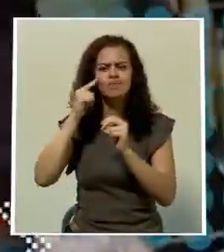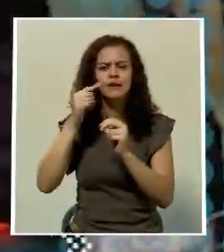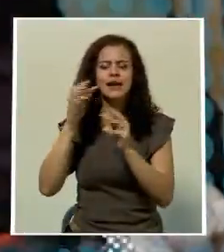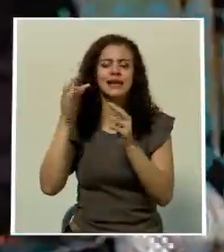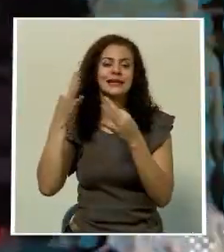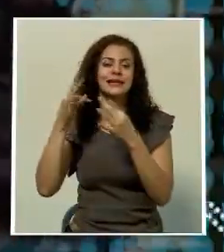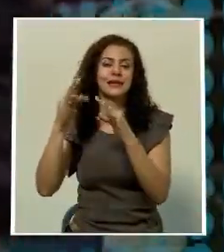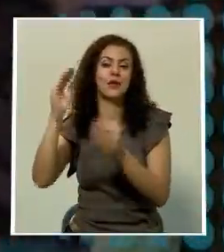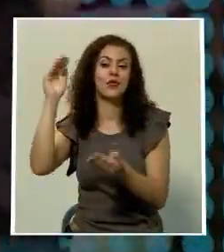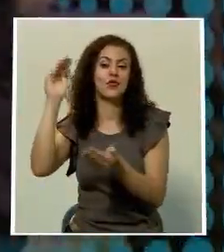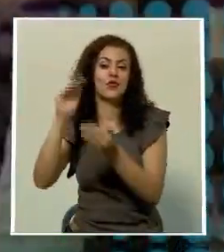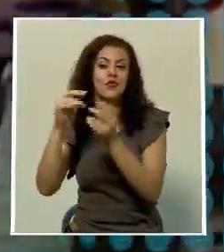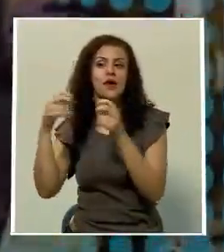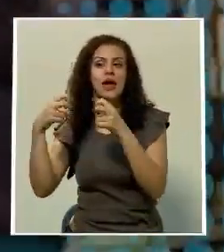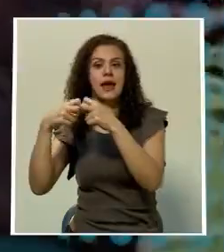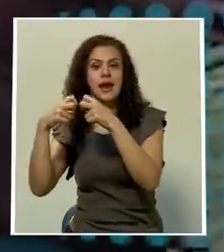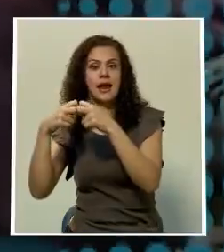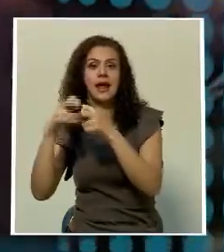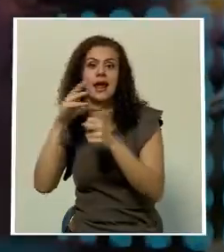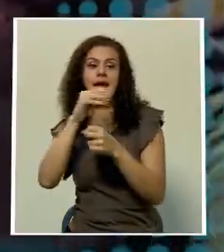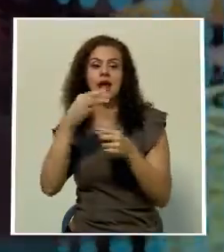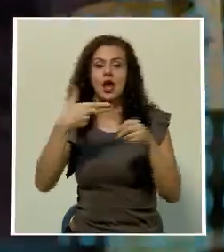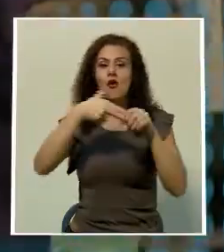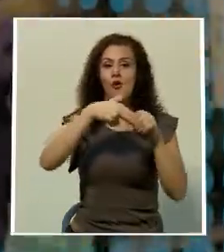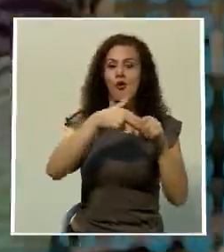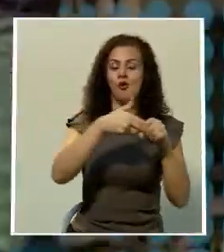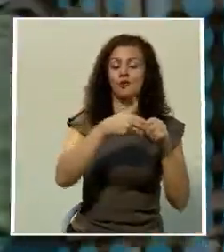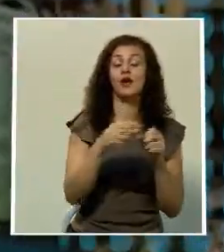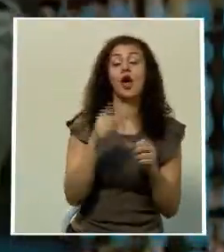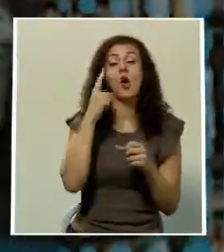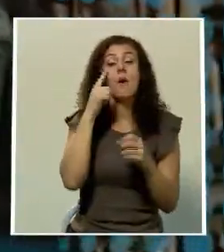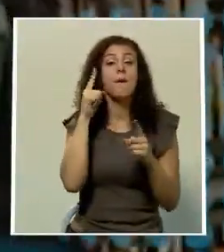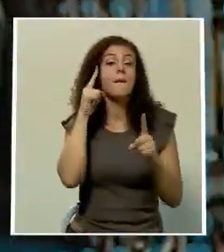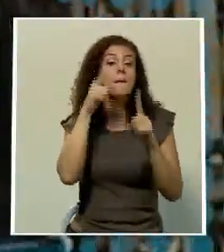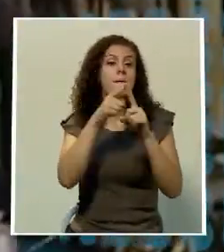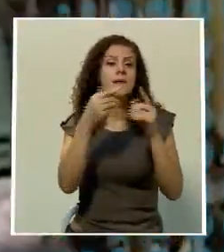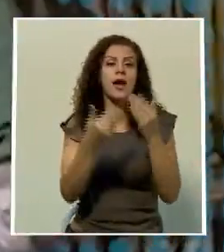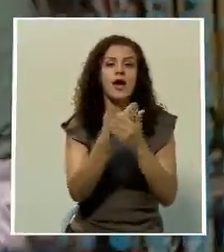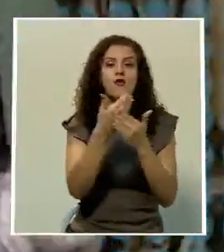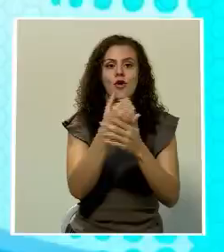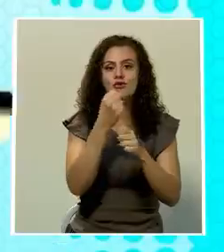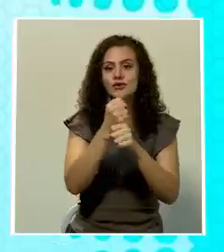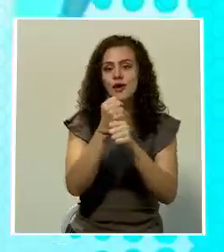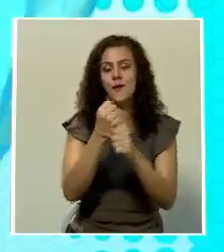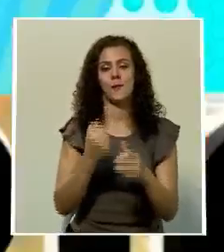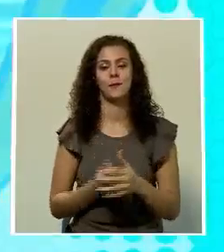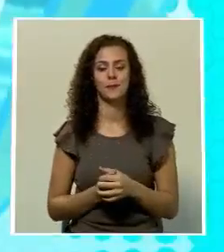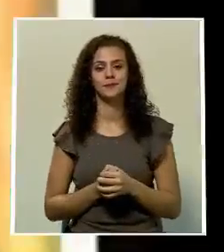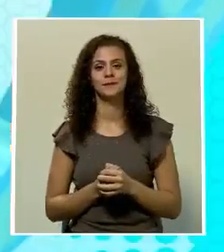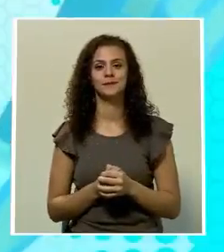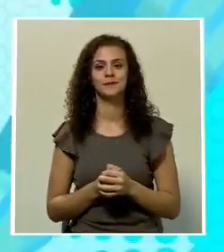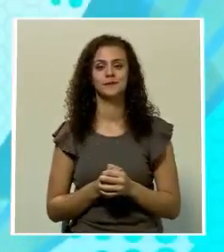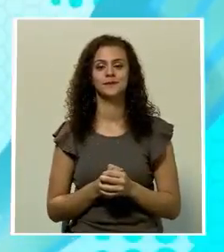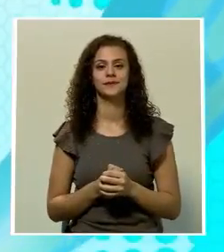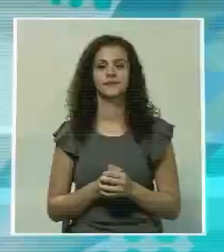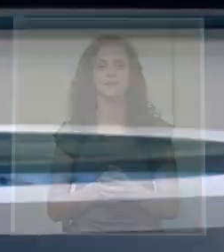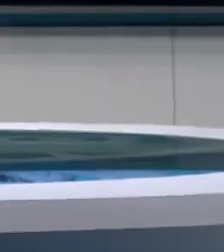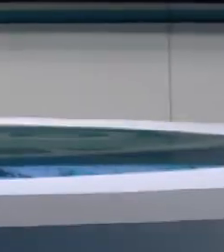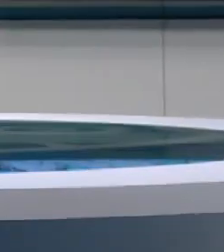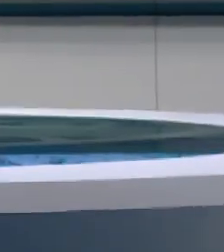tratar de disminuir los costos eléctricos y de combustibles, con el fin de generar nuevos empleos.